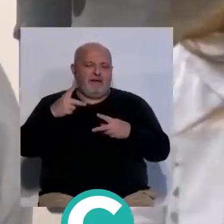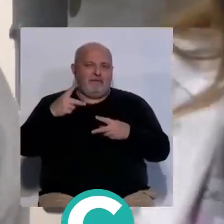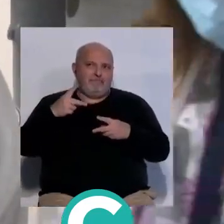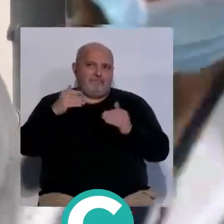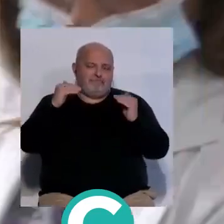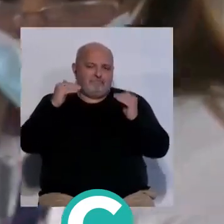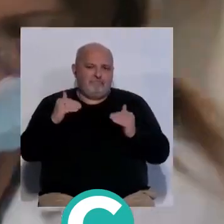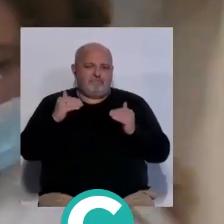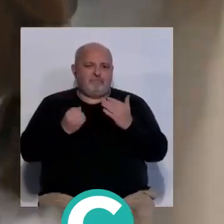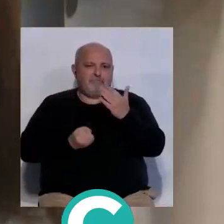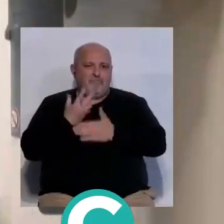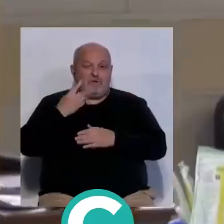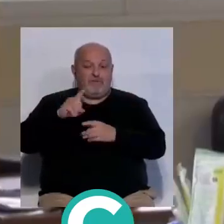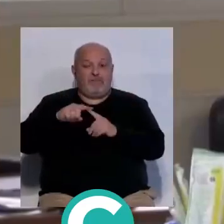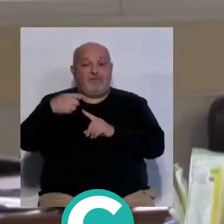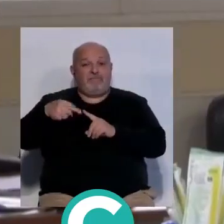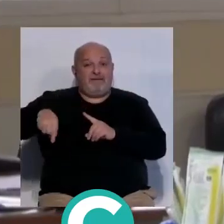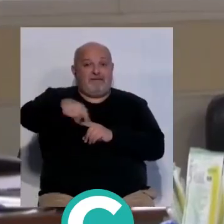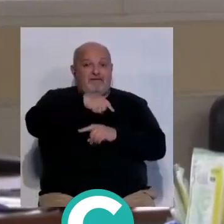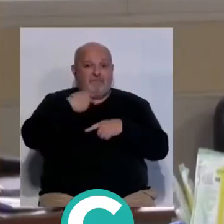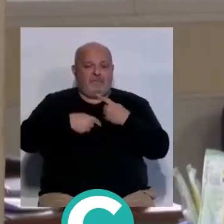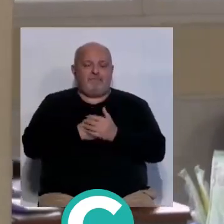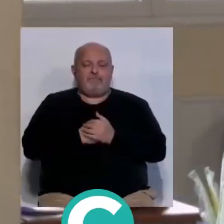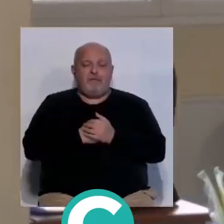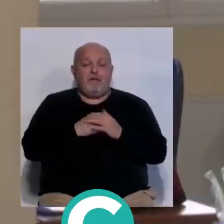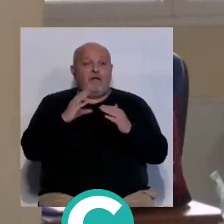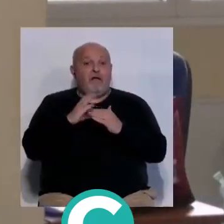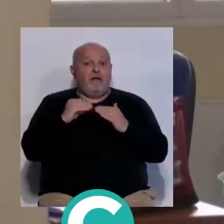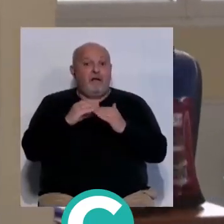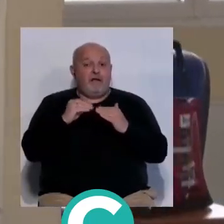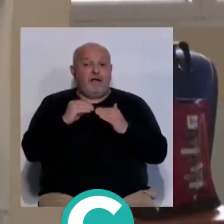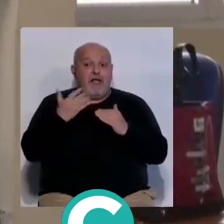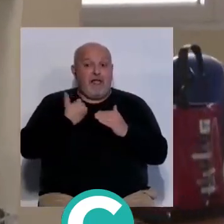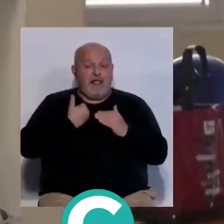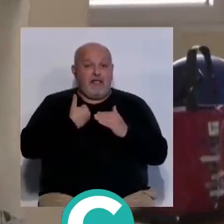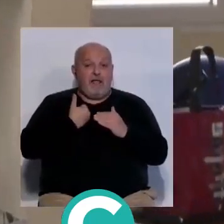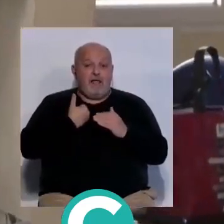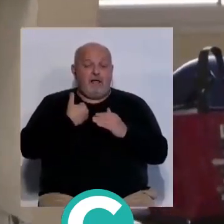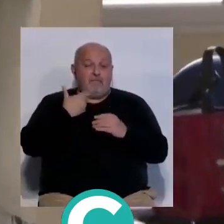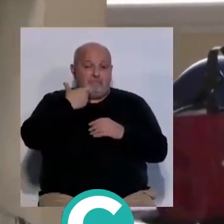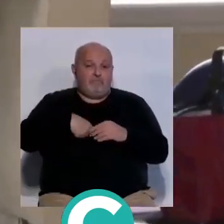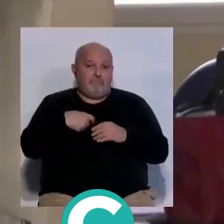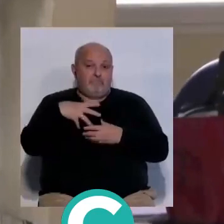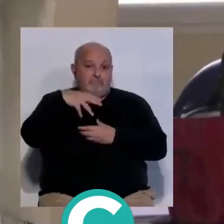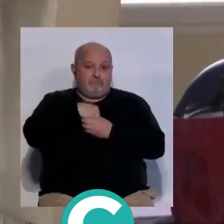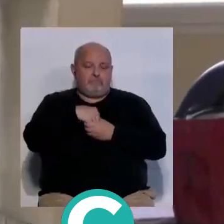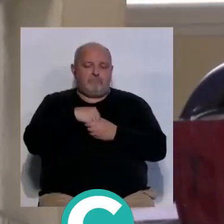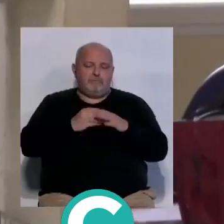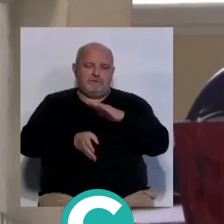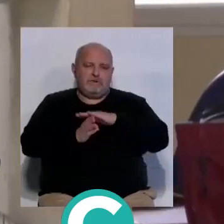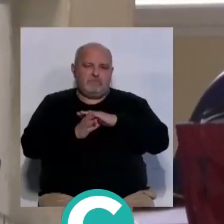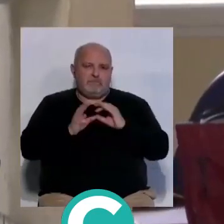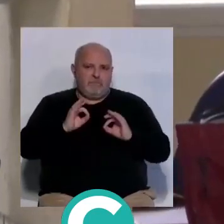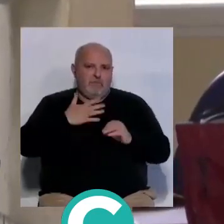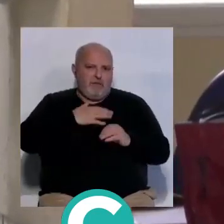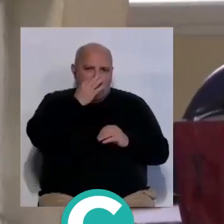haya predispuesto en su familia. Los pacientes que tengan la mutación y sean pacientes nuestros, por supuesto, los vamos a seguir desde